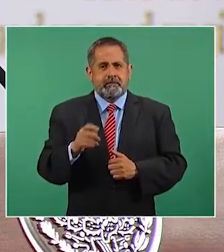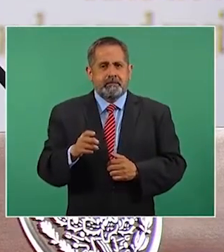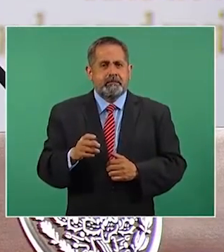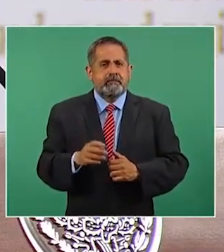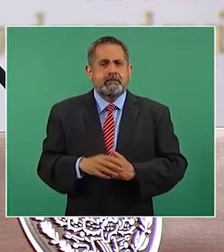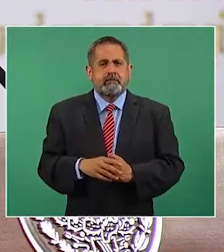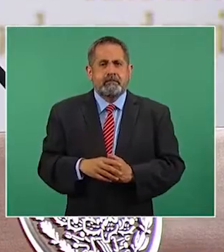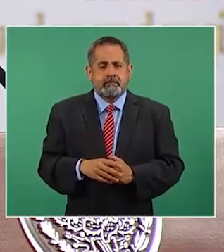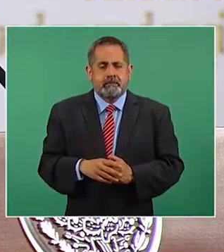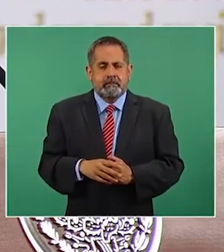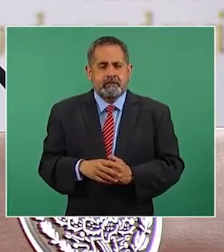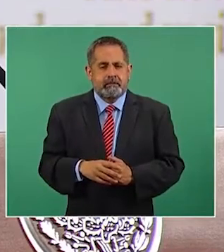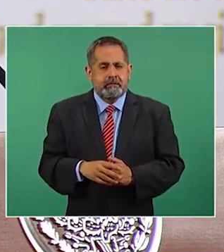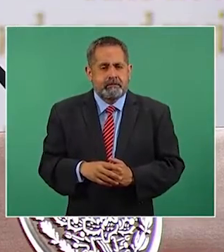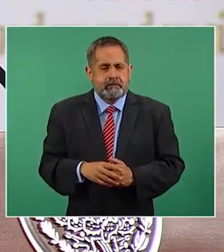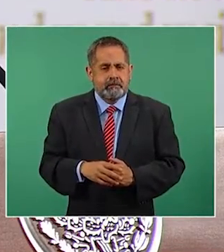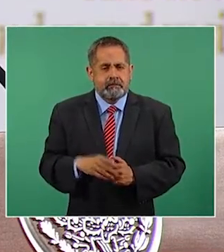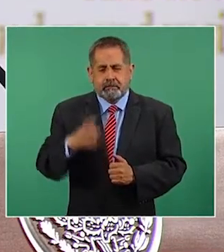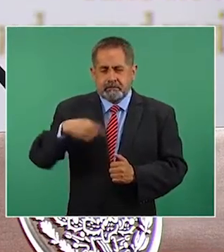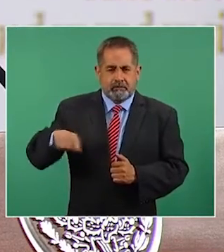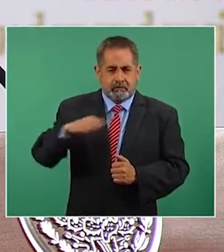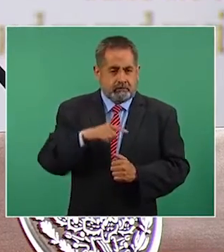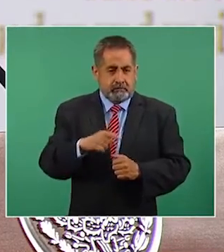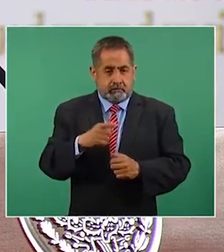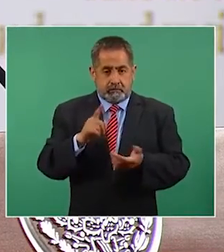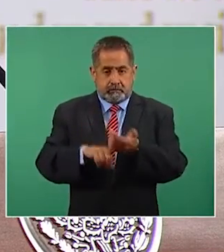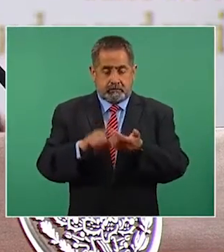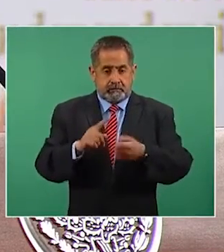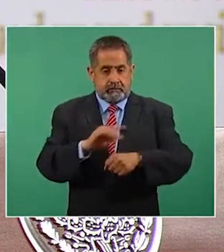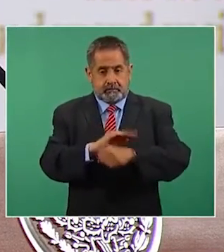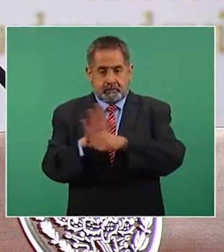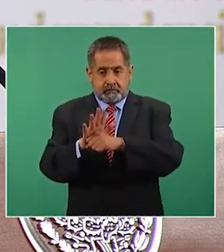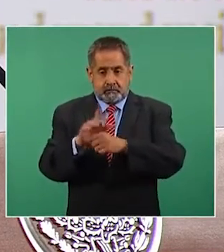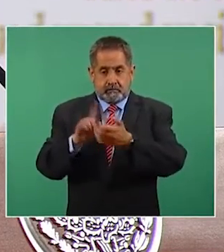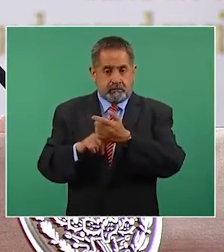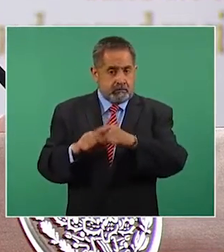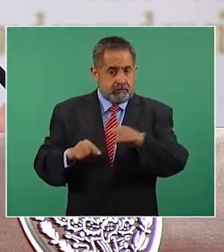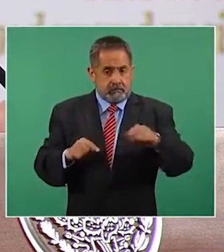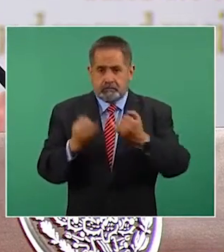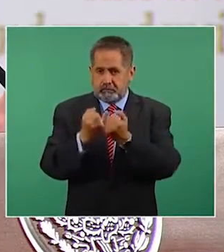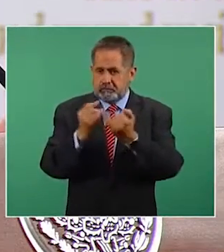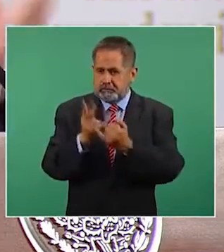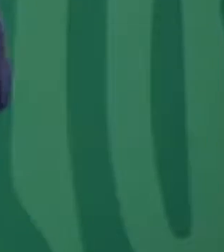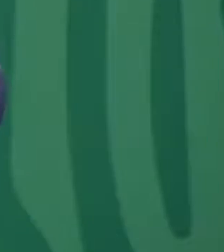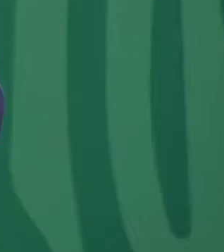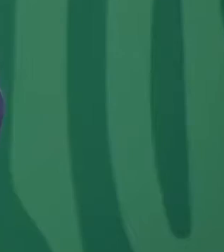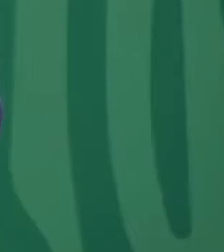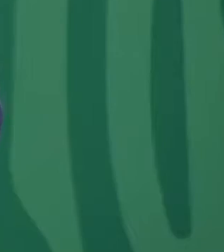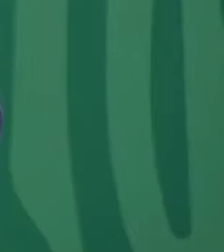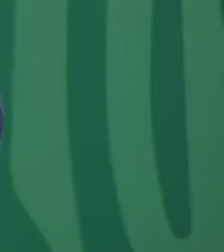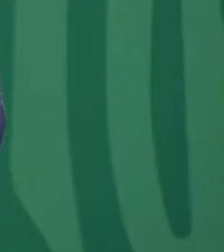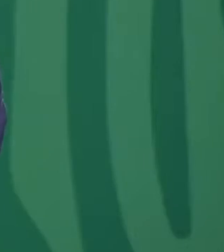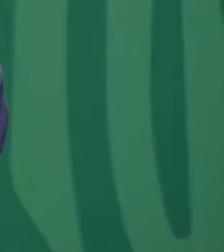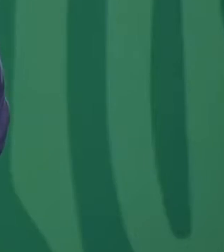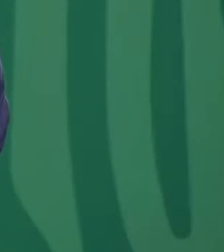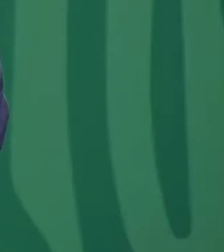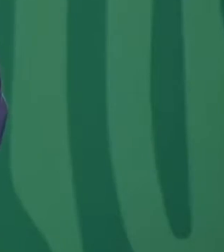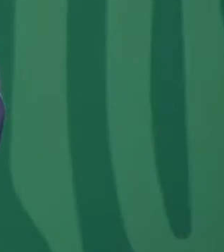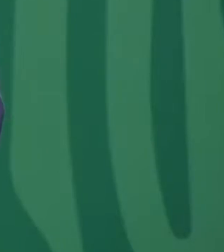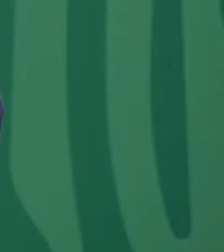que tuvieron COVID, como yo, ¿sí?, no esperen tanto tiempo